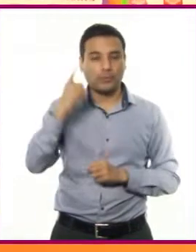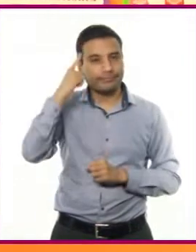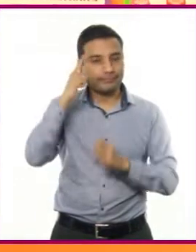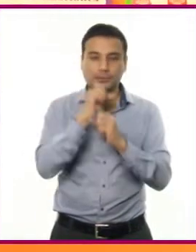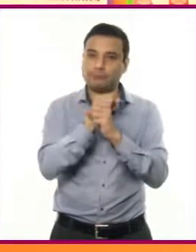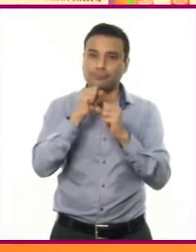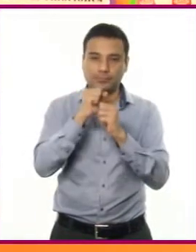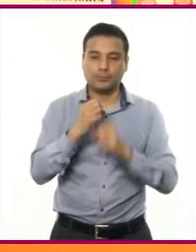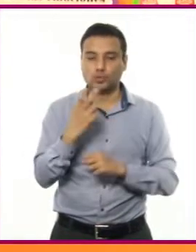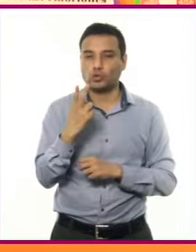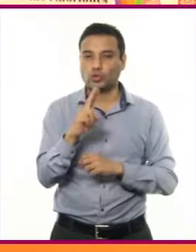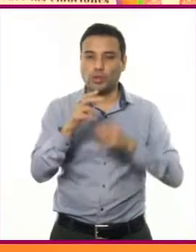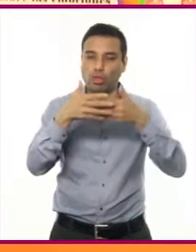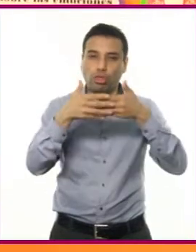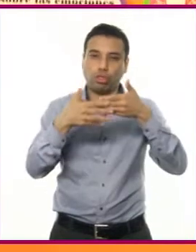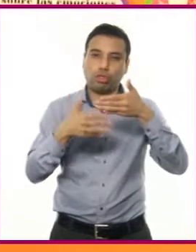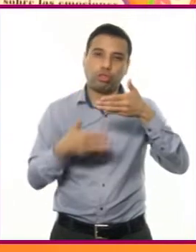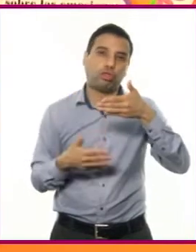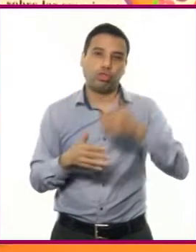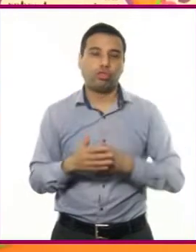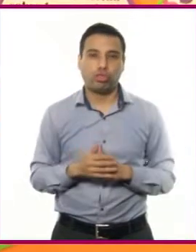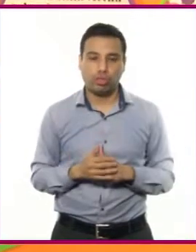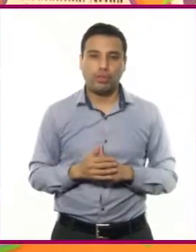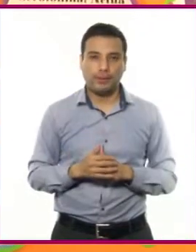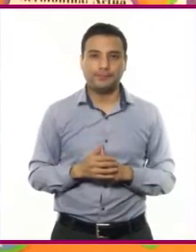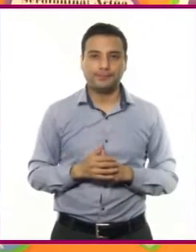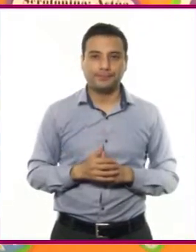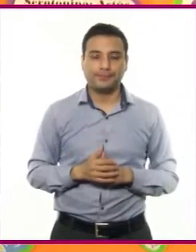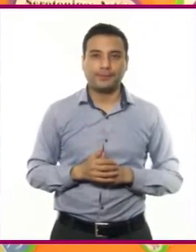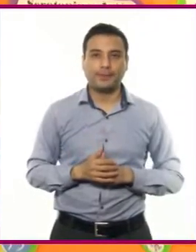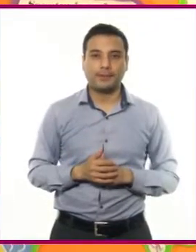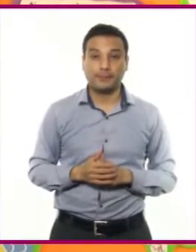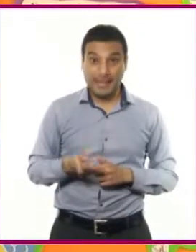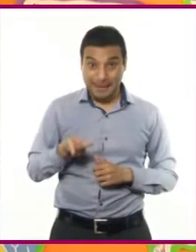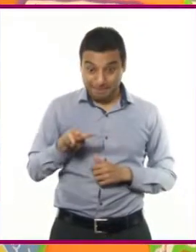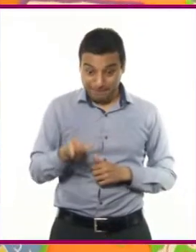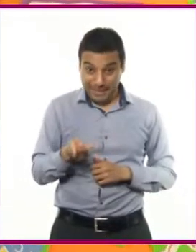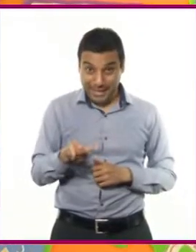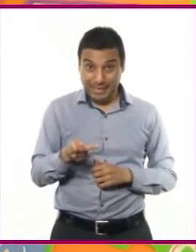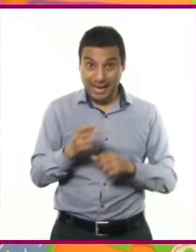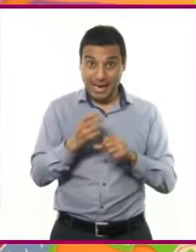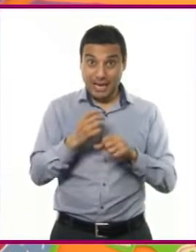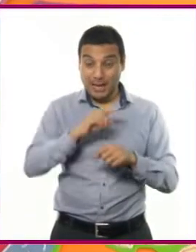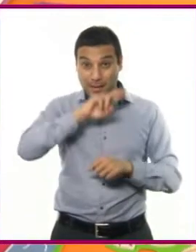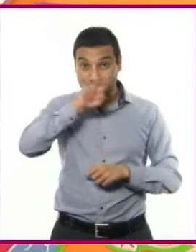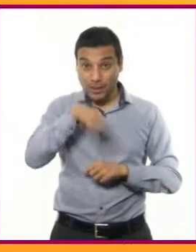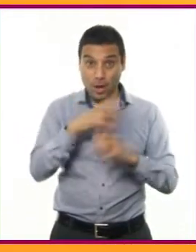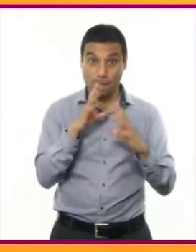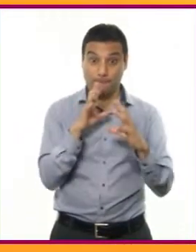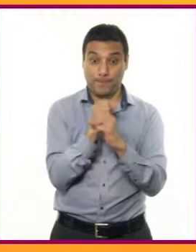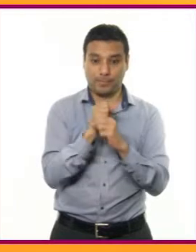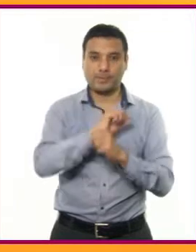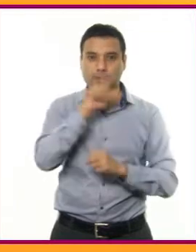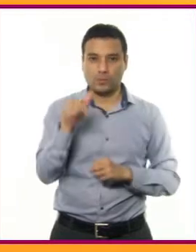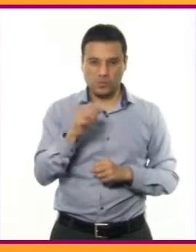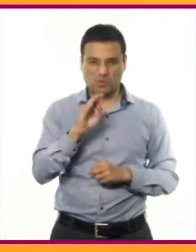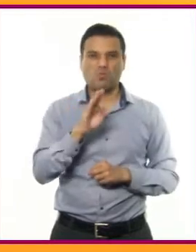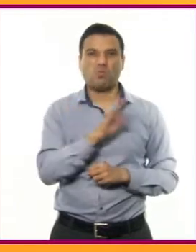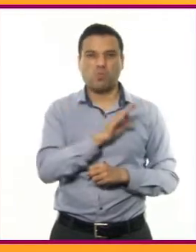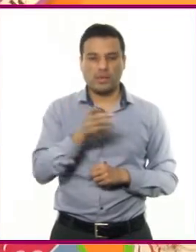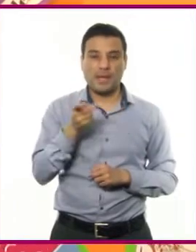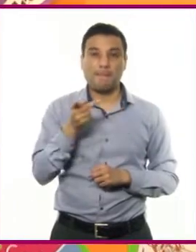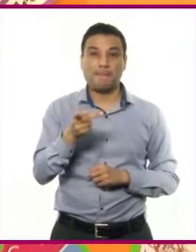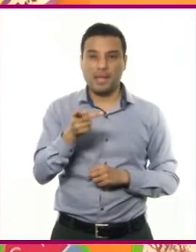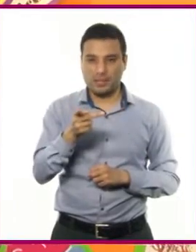cerebral si se obstruyen los vasos sanguíneos de las piernas. Se puede provocar una amputación, es decir, que se